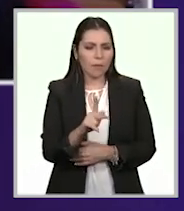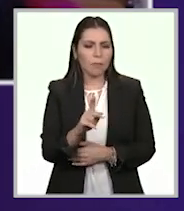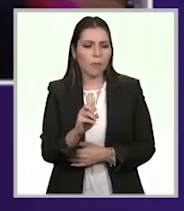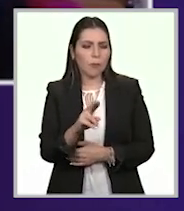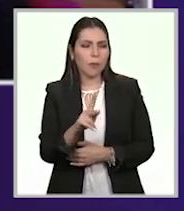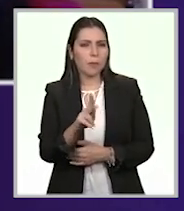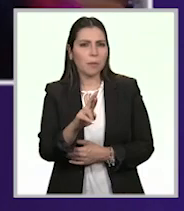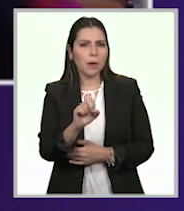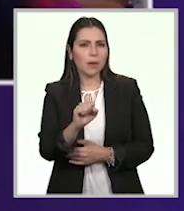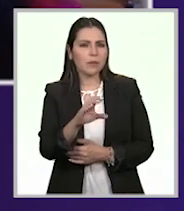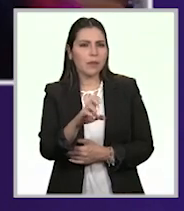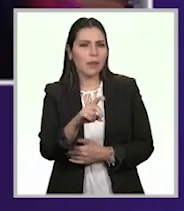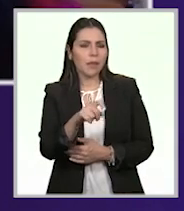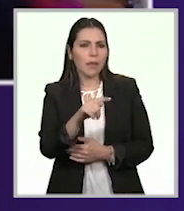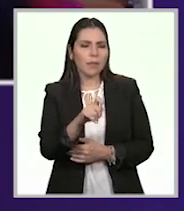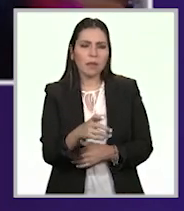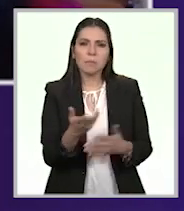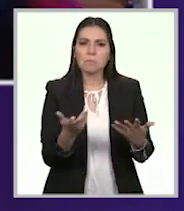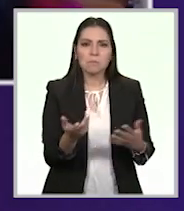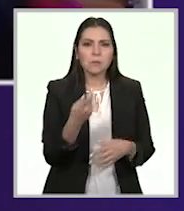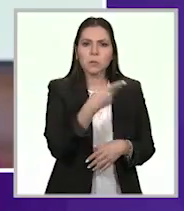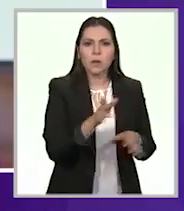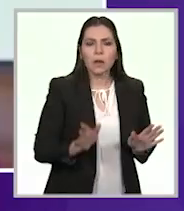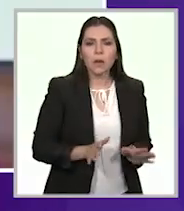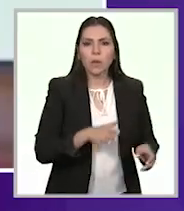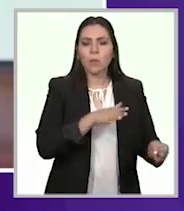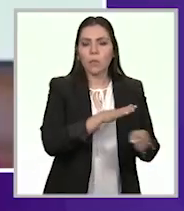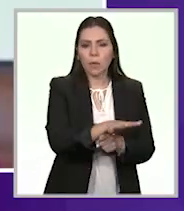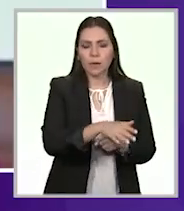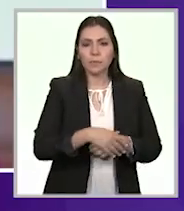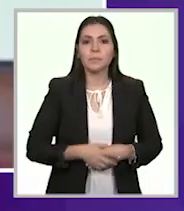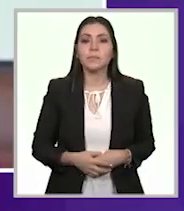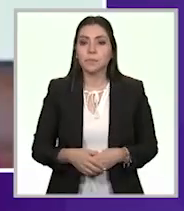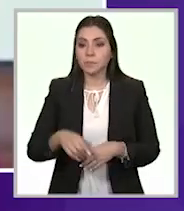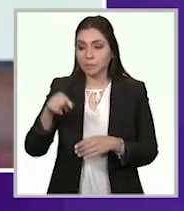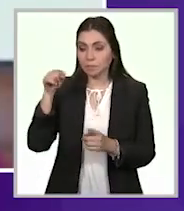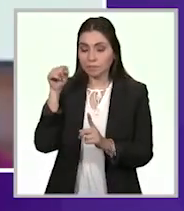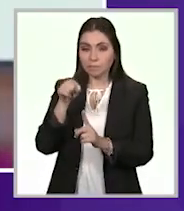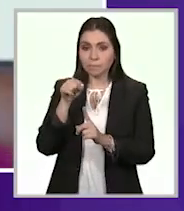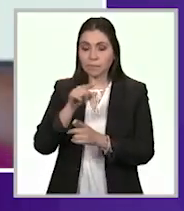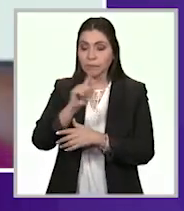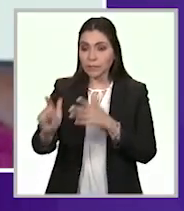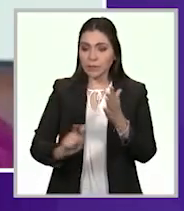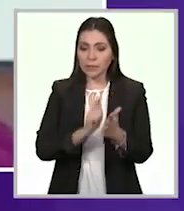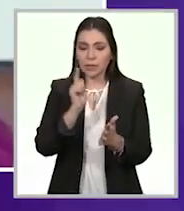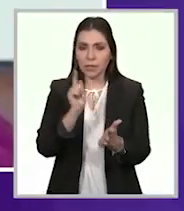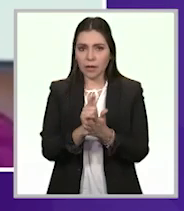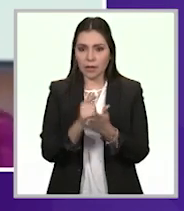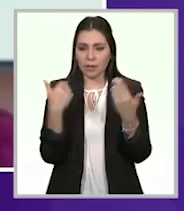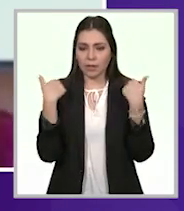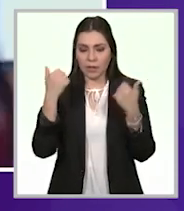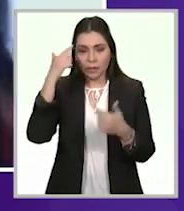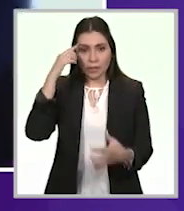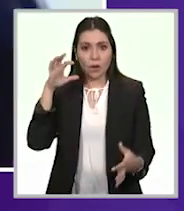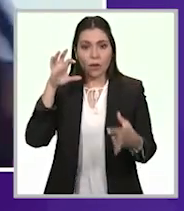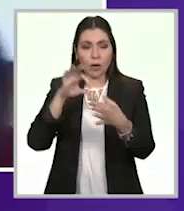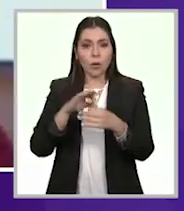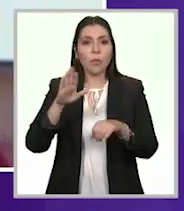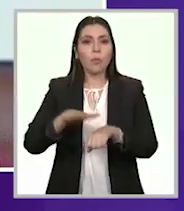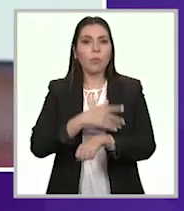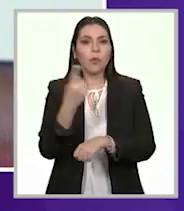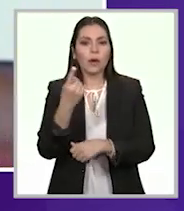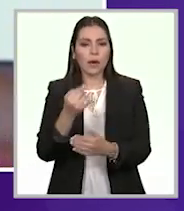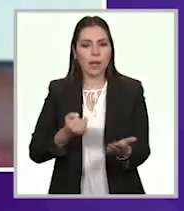sus características? Hablamos de un sistema de derecho coherente en el sentido de que